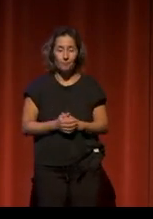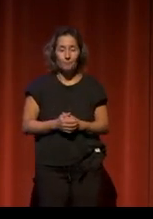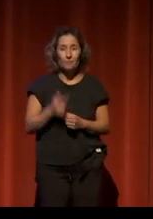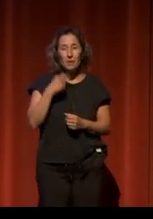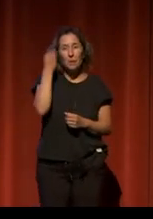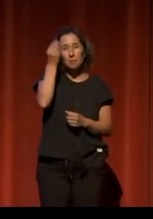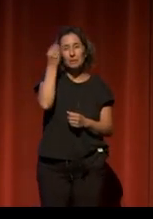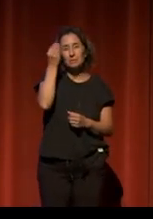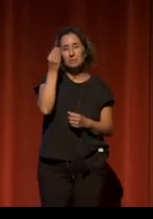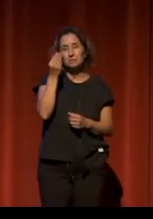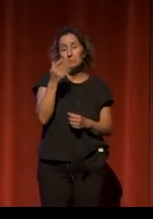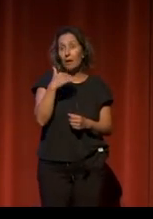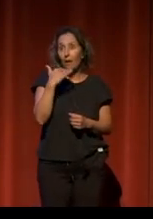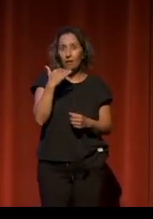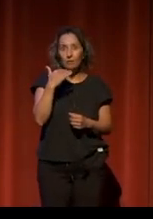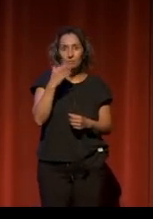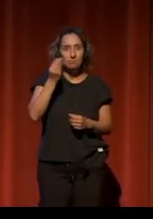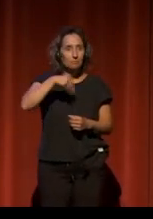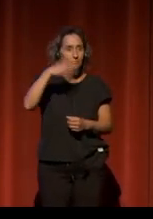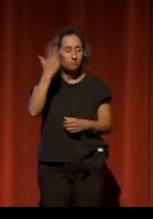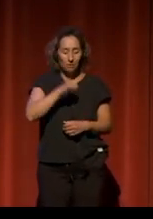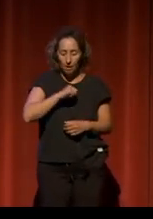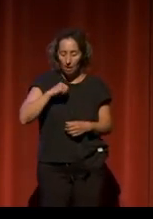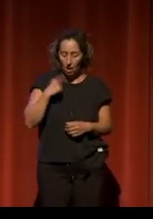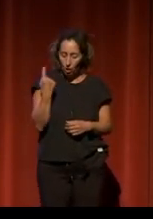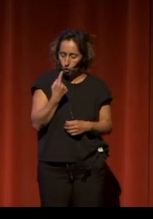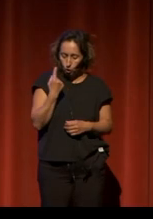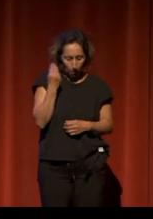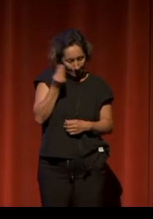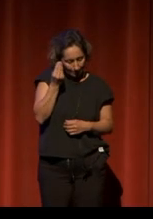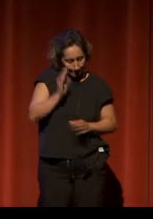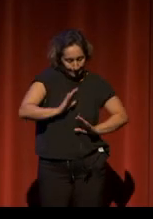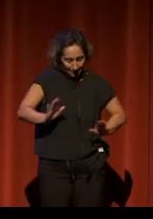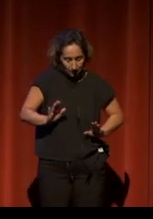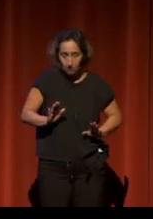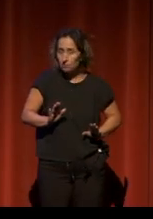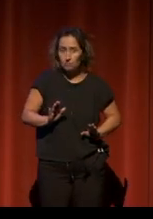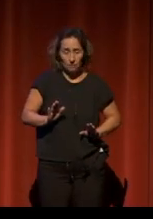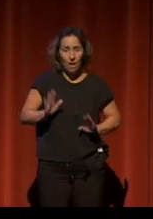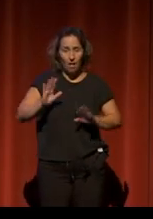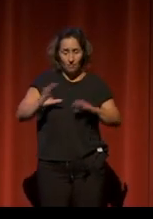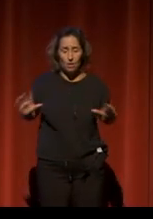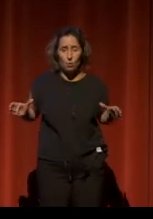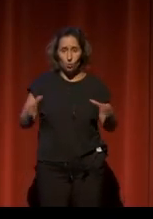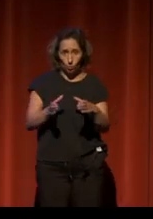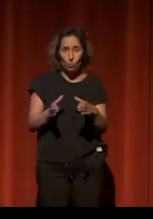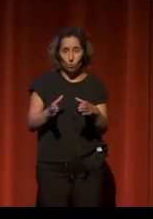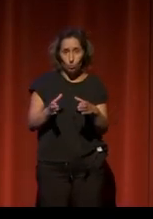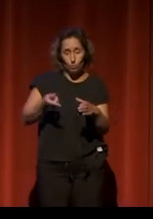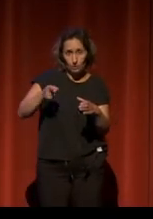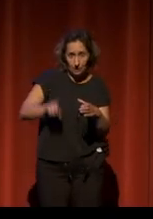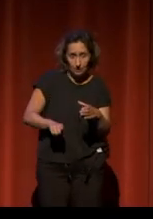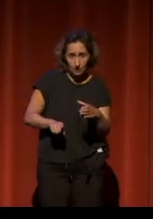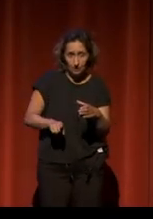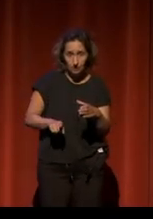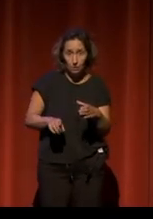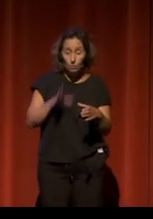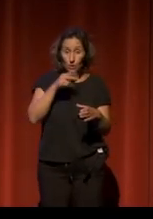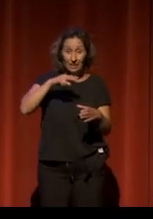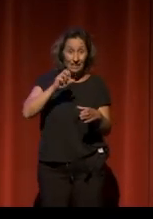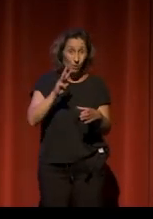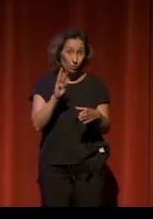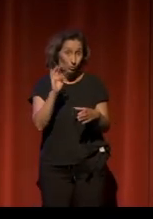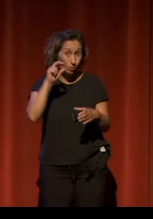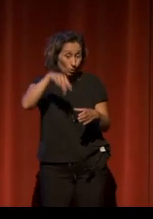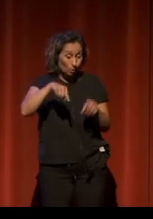fuera un acto un acto genial un acto íntimo aislado lo son en realidad también colectivo porque al final detrás de Newton